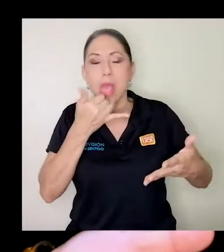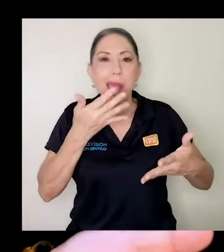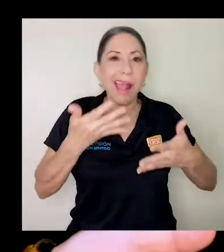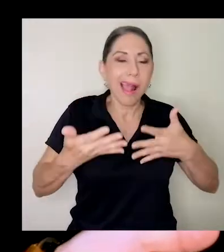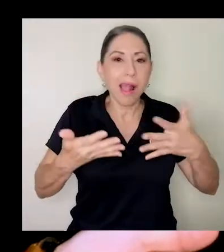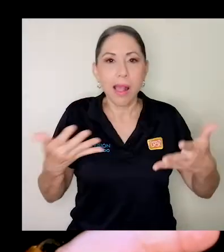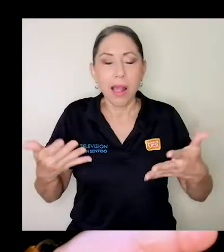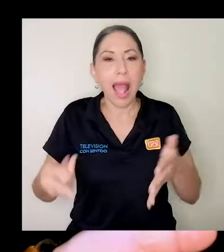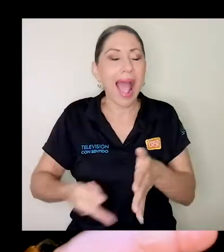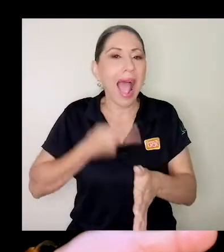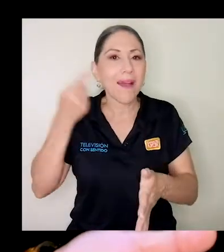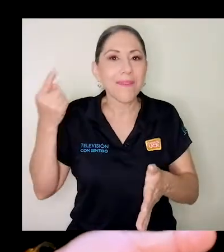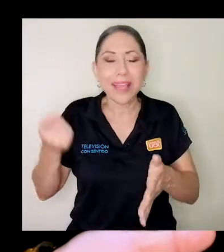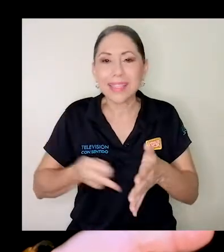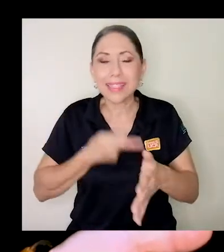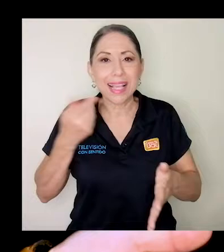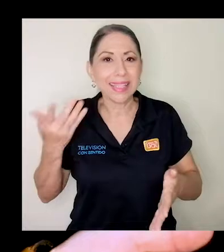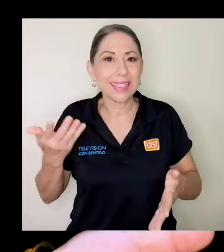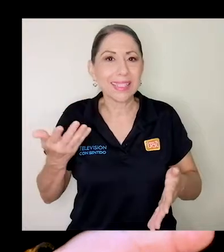se...